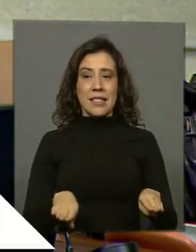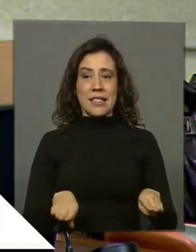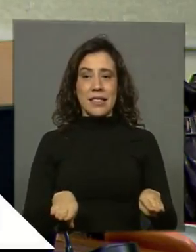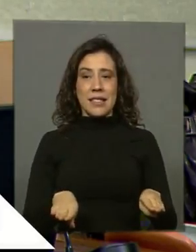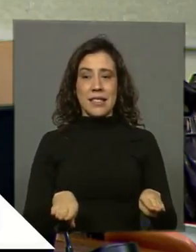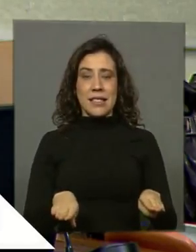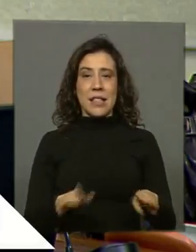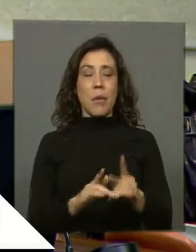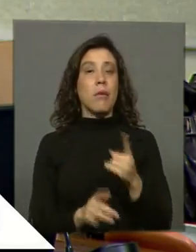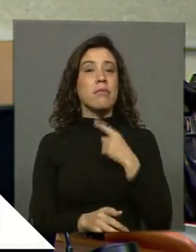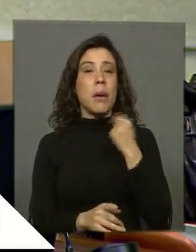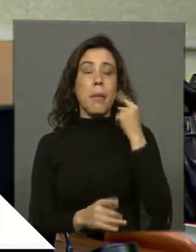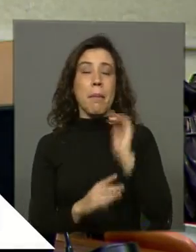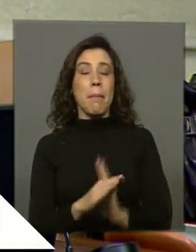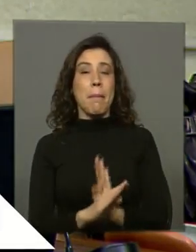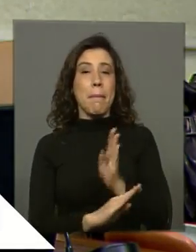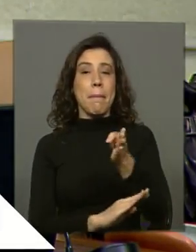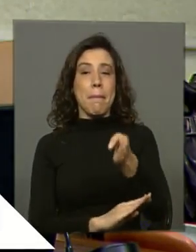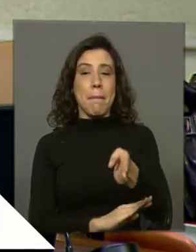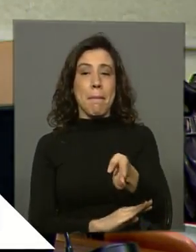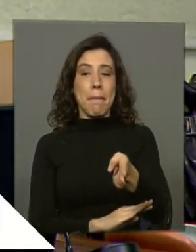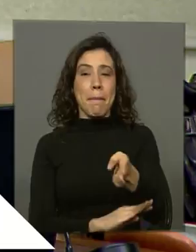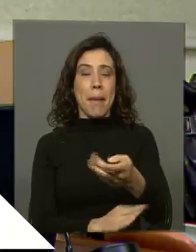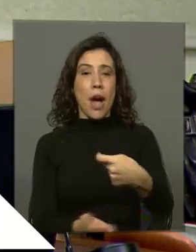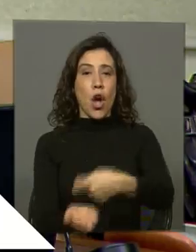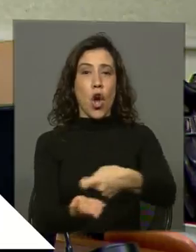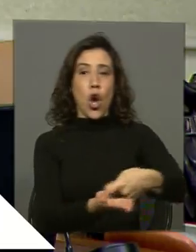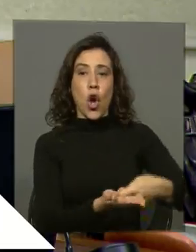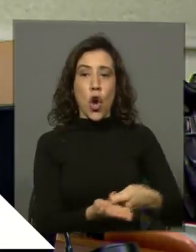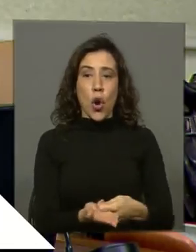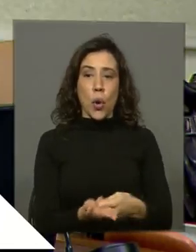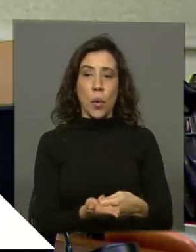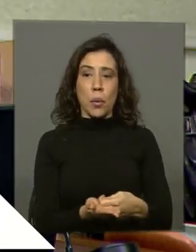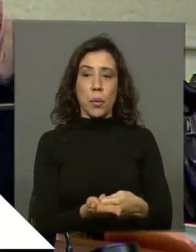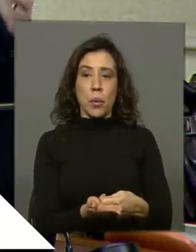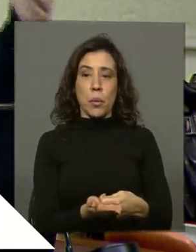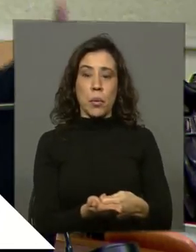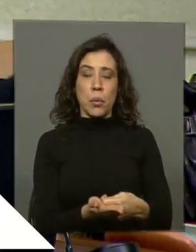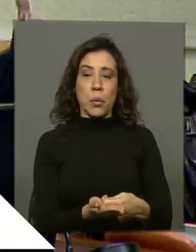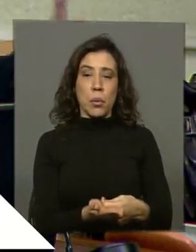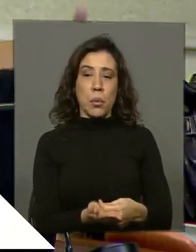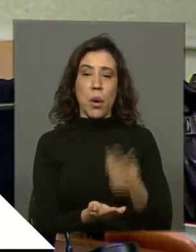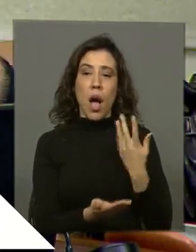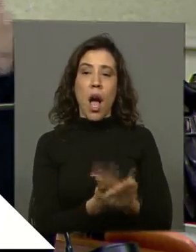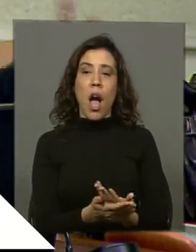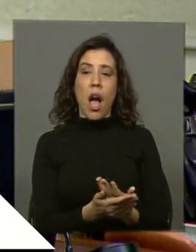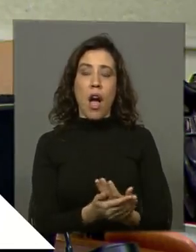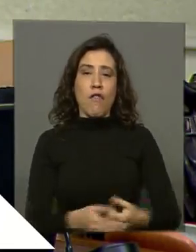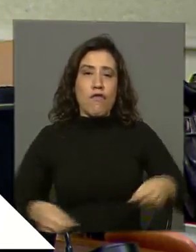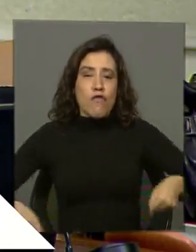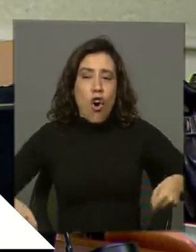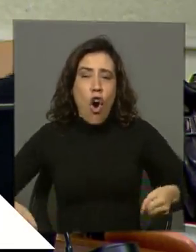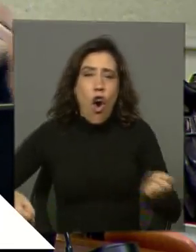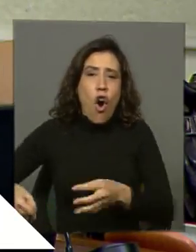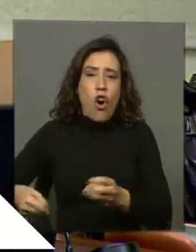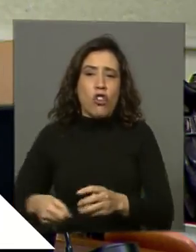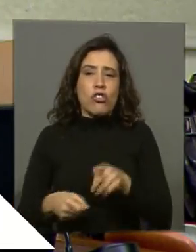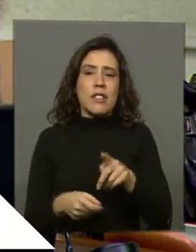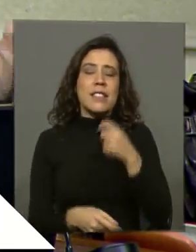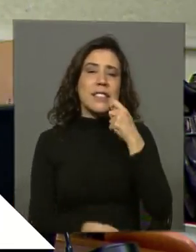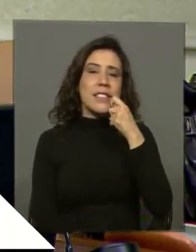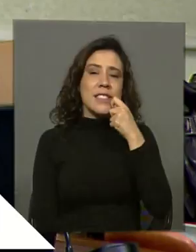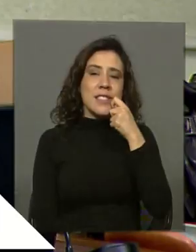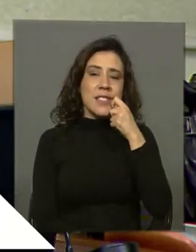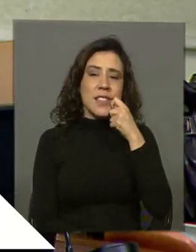un atractivo para ir para ir a comprar es un atractivo ¿no es cierto? porque tú tienes los bolsos etcétera y tú tienes eso significa